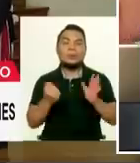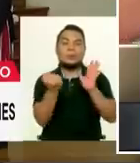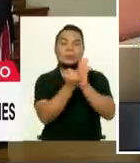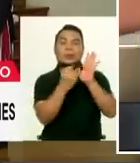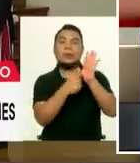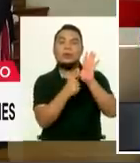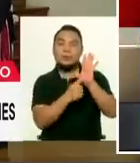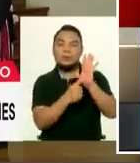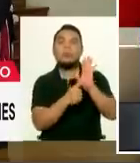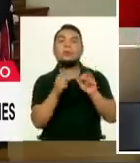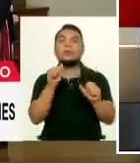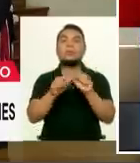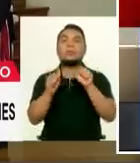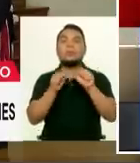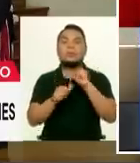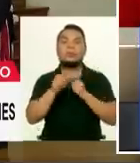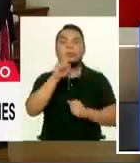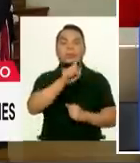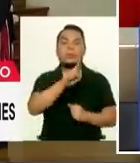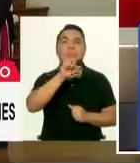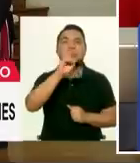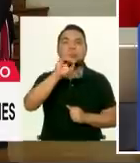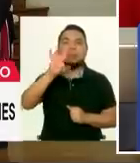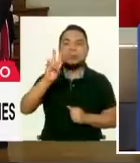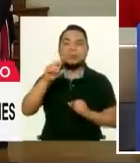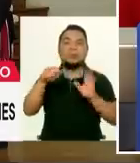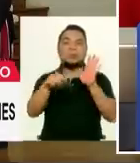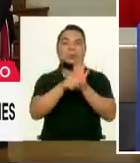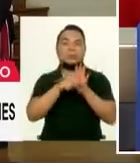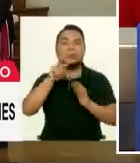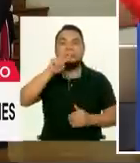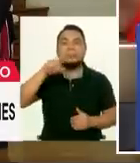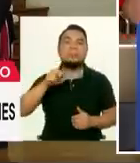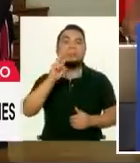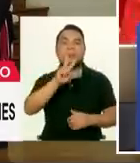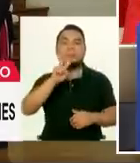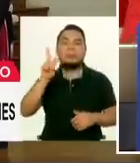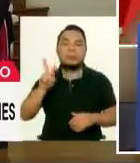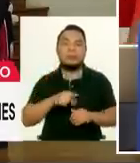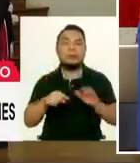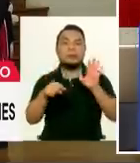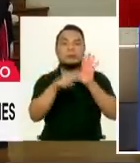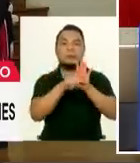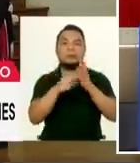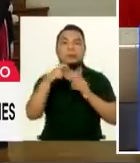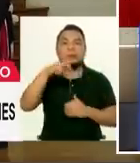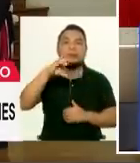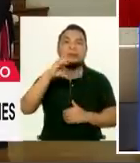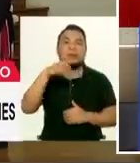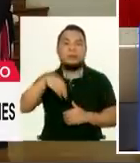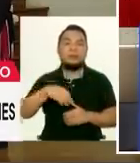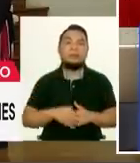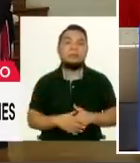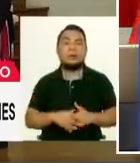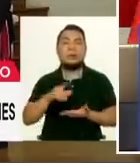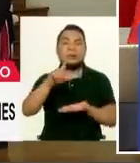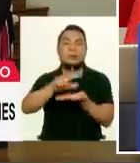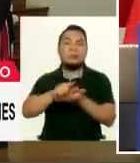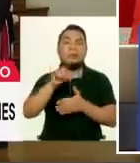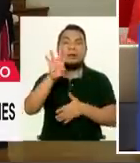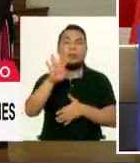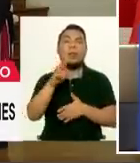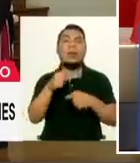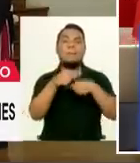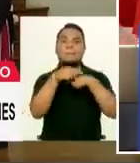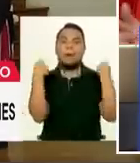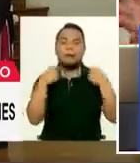usted sabe más, usted está en el mundo de la oscuridad. Vamos, vamos. Usted está en el mundo de los litigios, usted está en el mundo de la injusticia de mi país. O